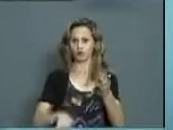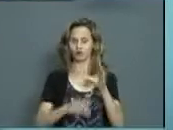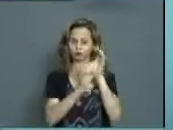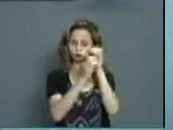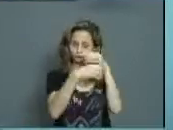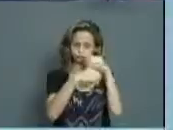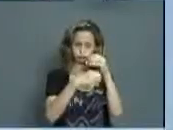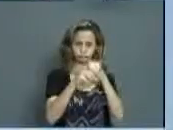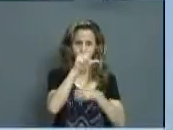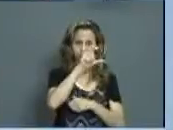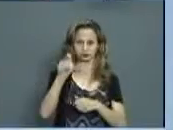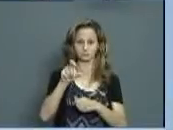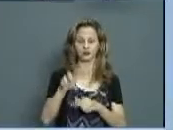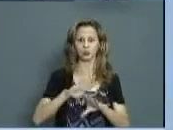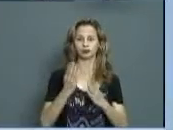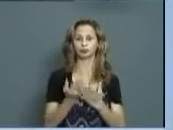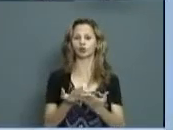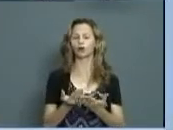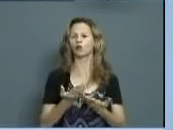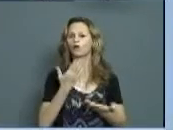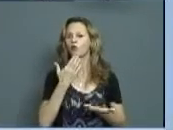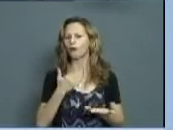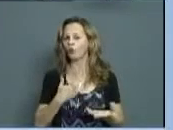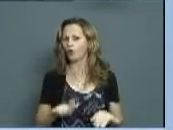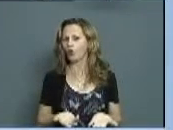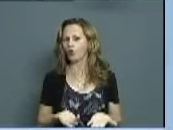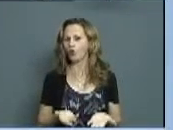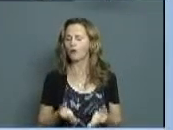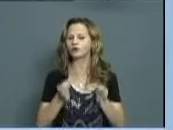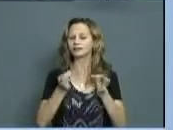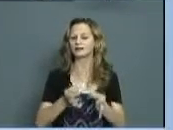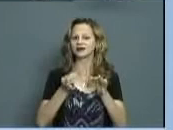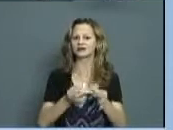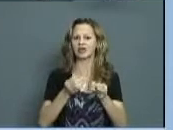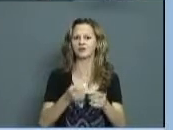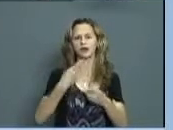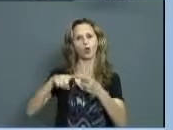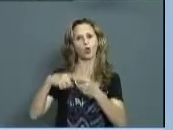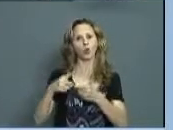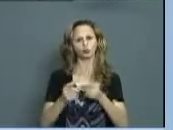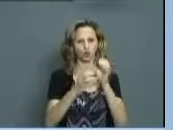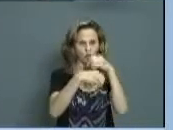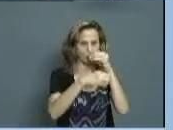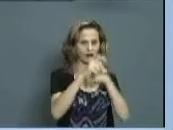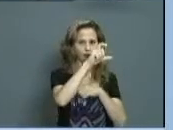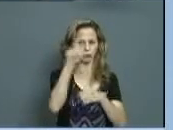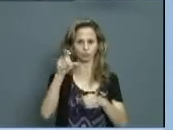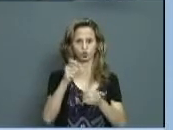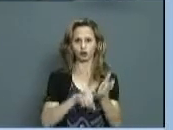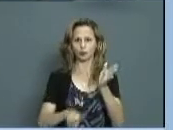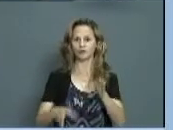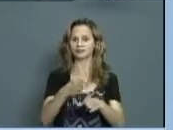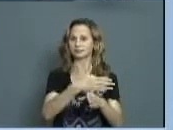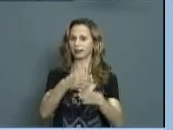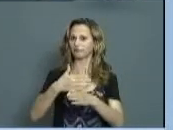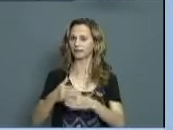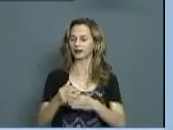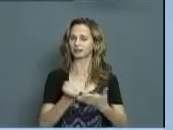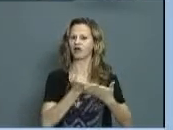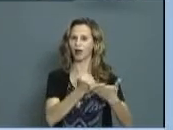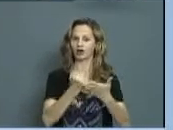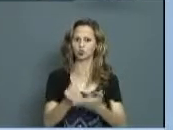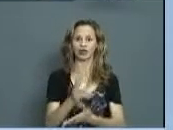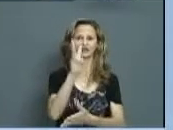Biología Molecular de la Ciudad Cubana de los Parques, como siempre digo, apoyado por otros laboratorios de diferentes provincias del país, analizó un total